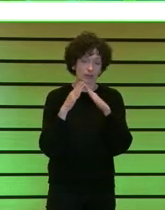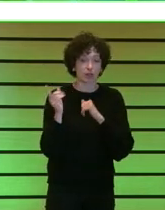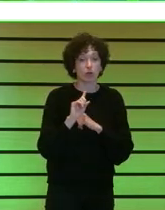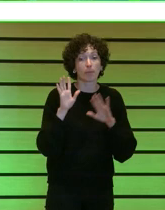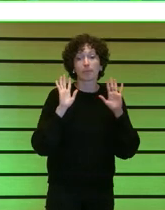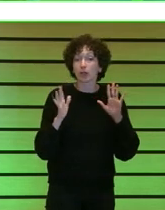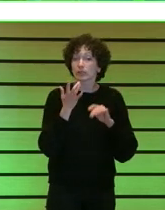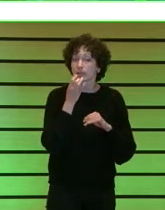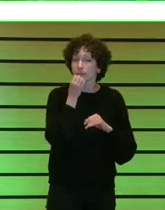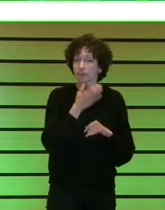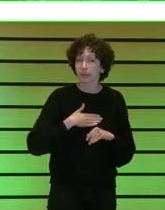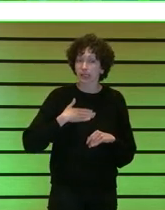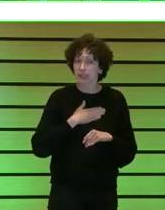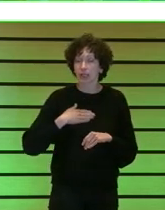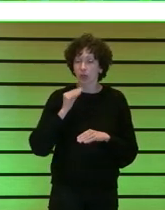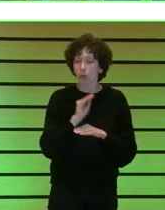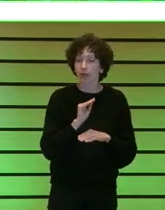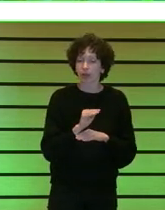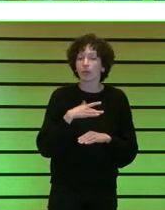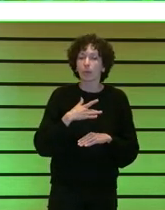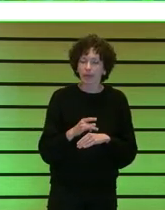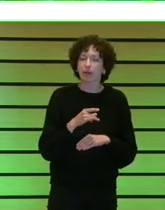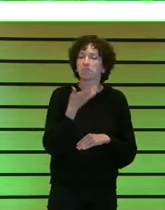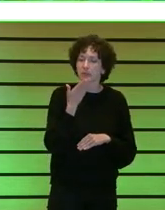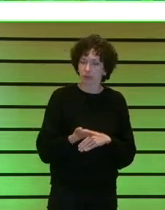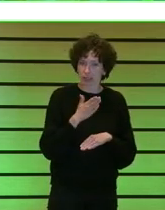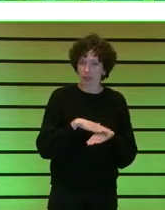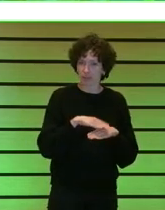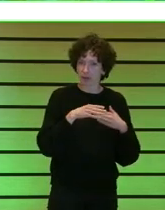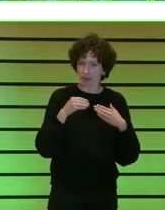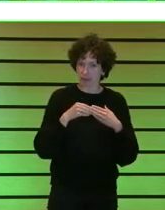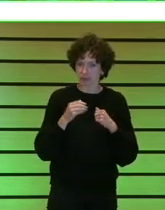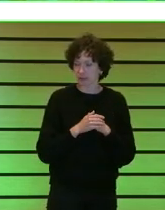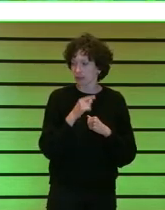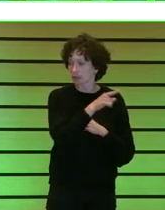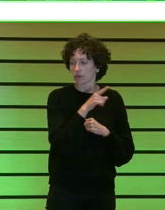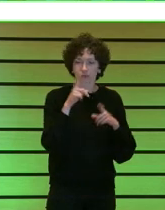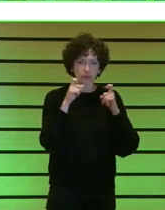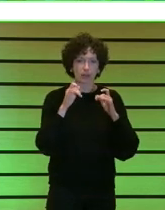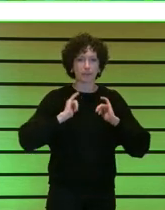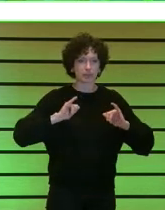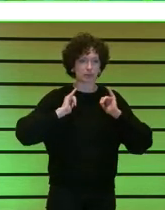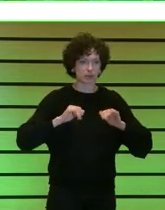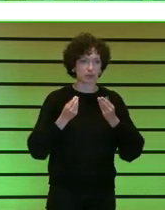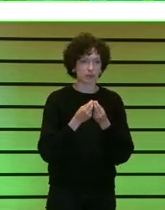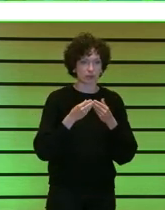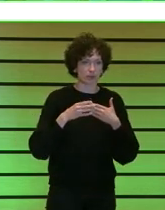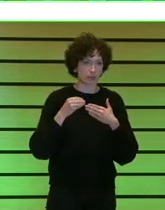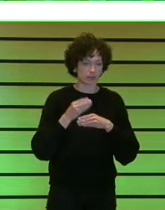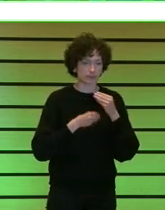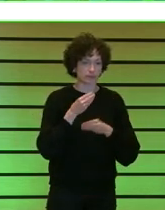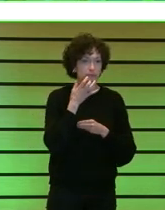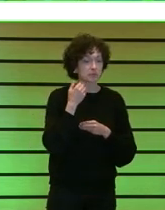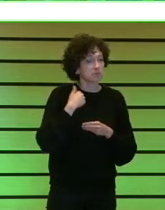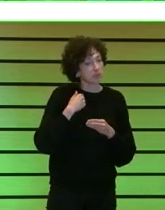si cuidas el bienestar seguramente habrás cosas importantes para tus pacientes Esta es una fotografía de un paseo que damos con nuestros pacientes cuando están un poquito